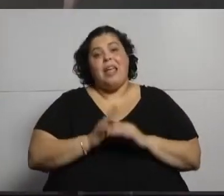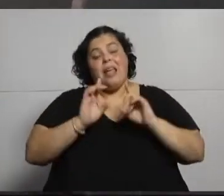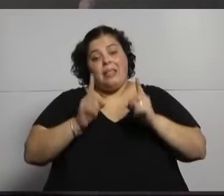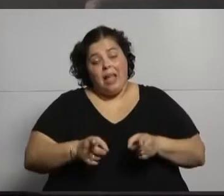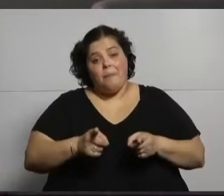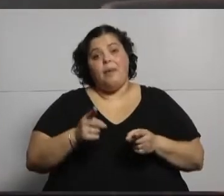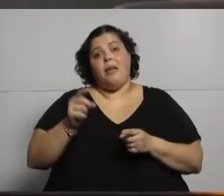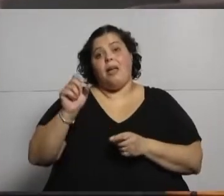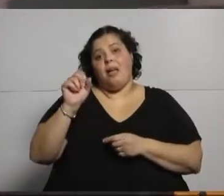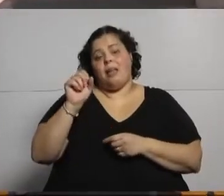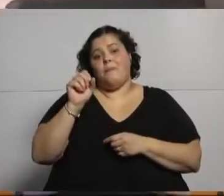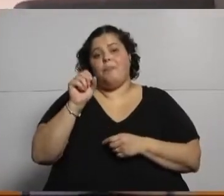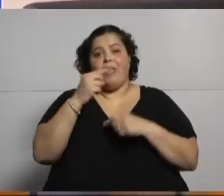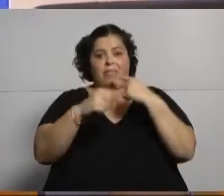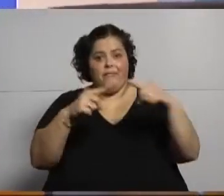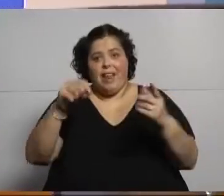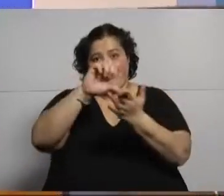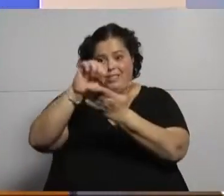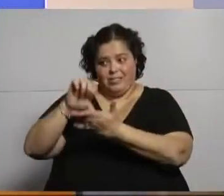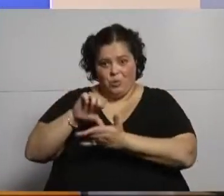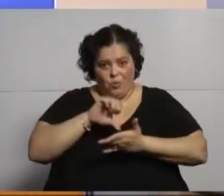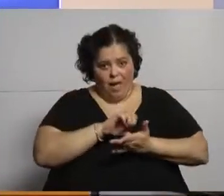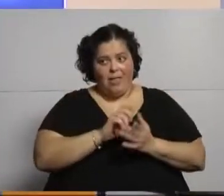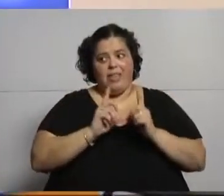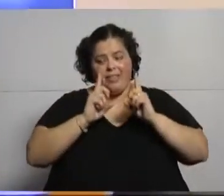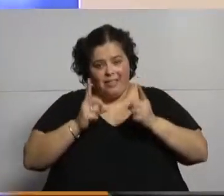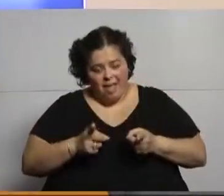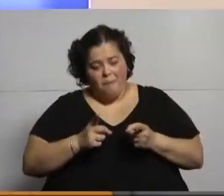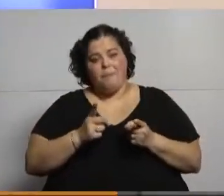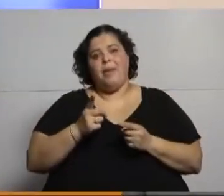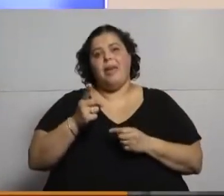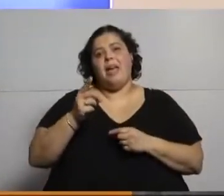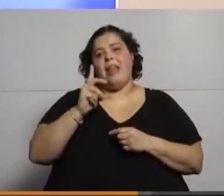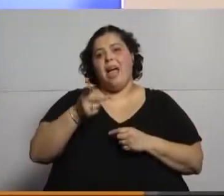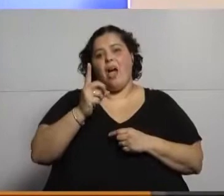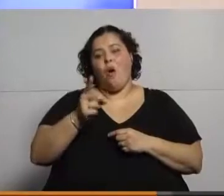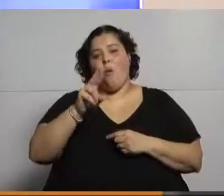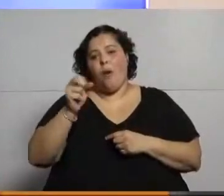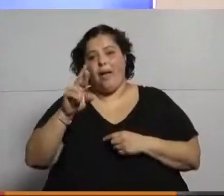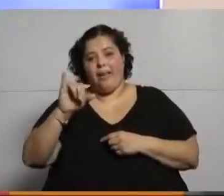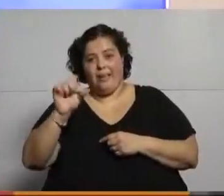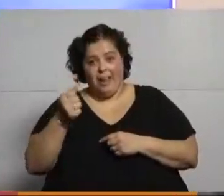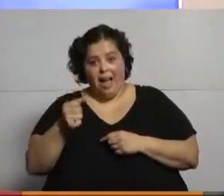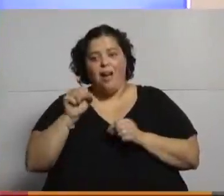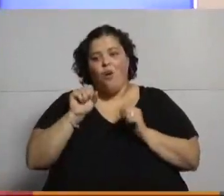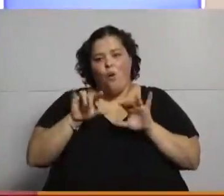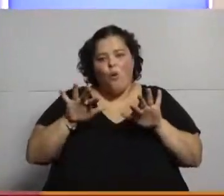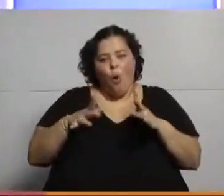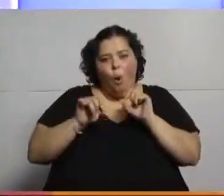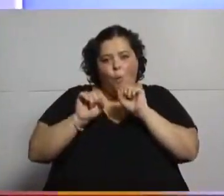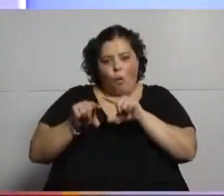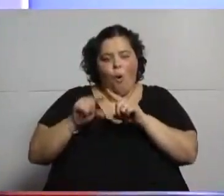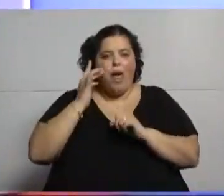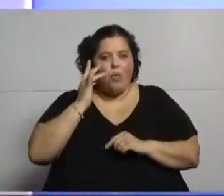después una bajada a tierra de un vertical interesantísimo con Guaira de lo que es la educación y cómo la educación en tiempos